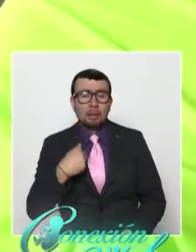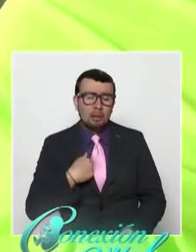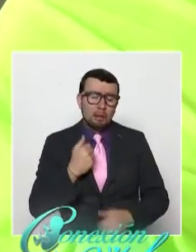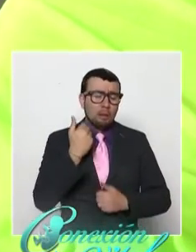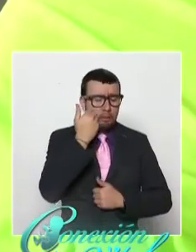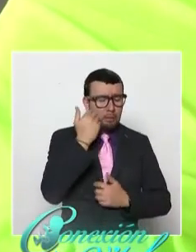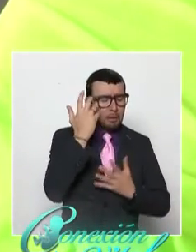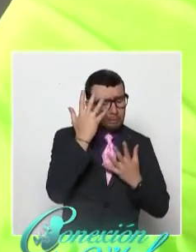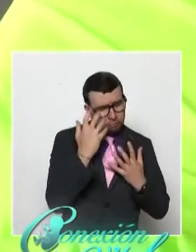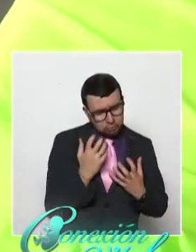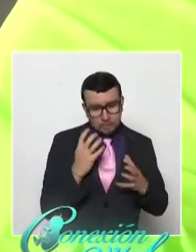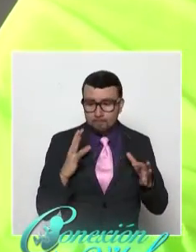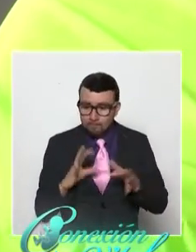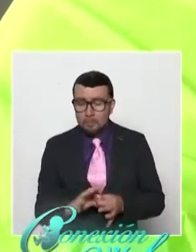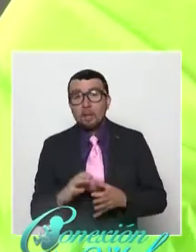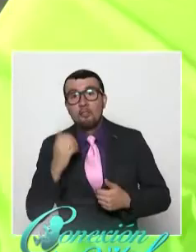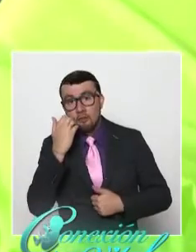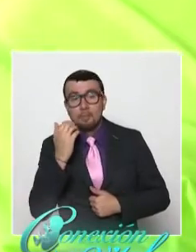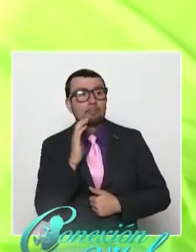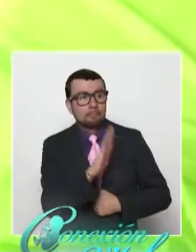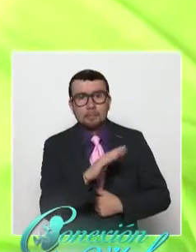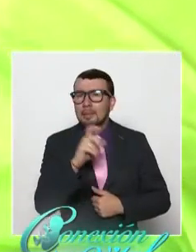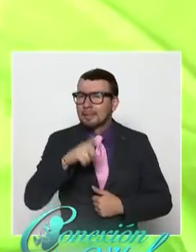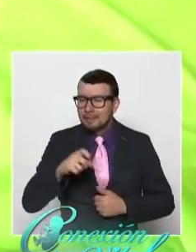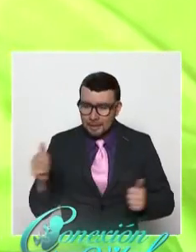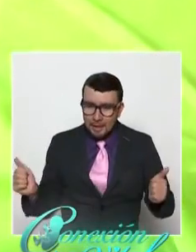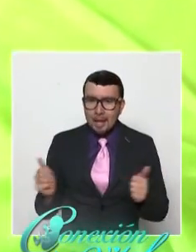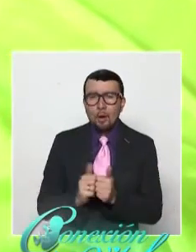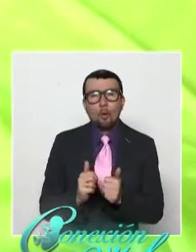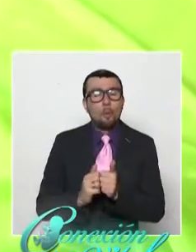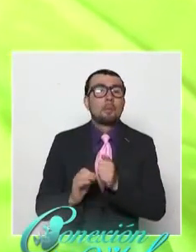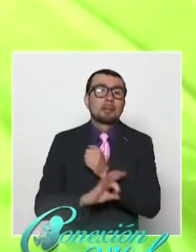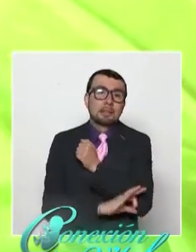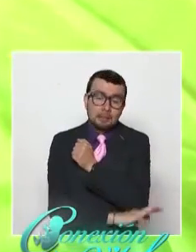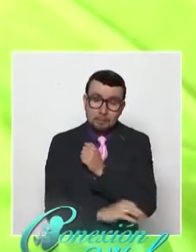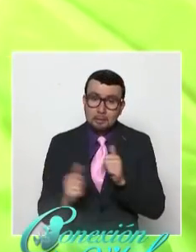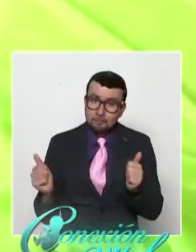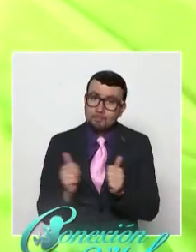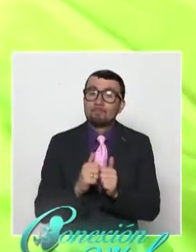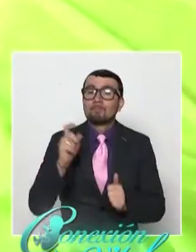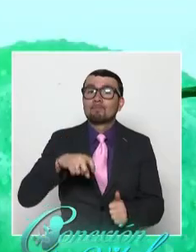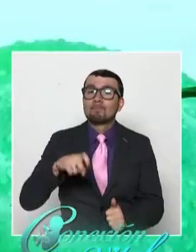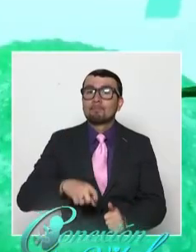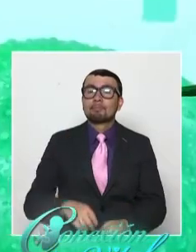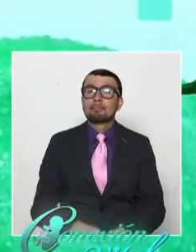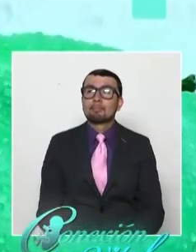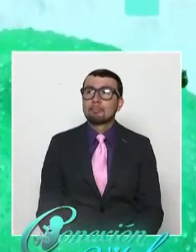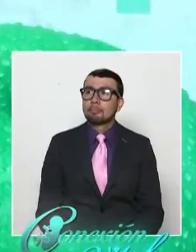la mano con la enfermedad, y esta señora también necesita acompañamiento con psicoterapia.